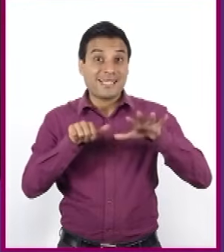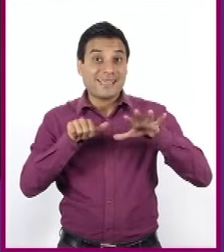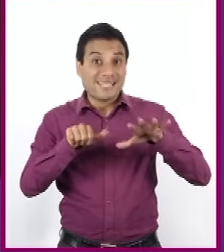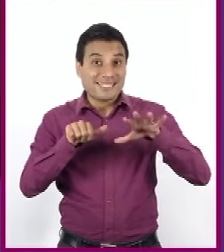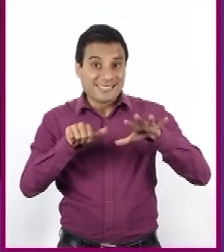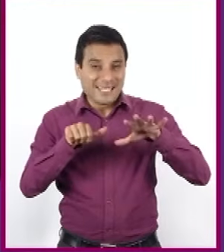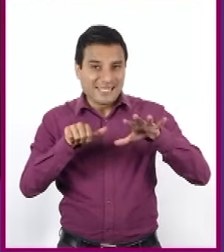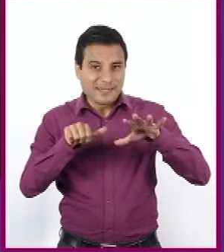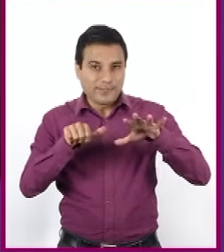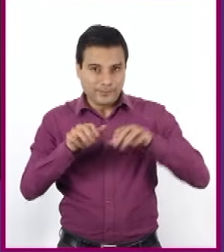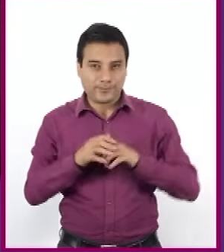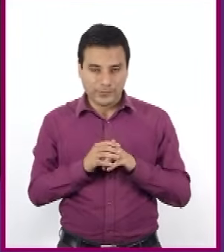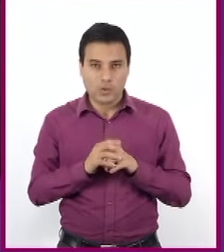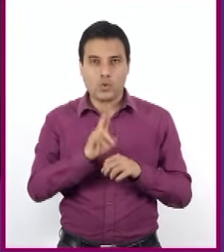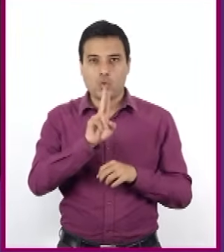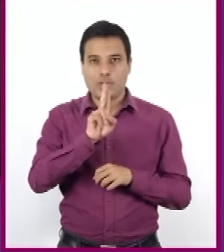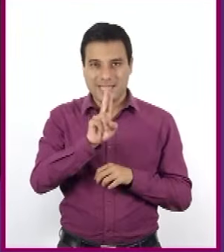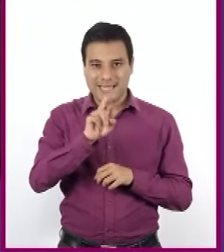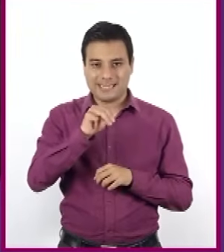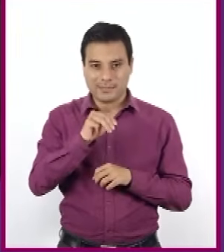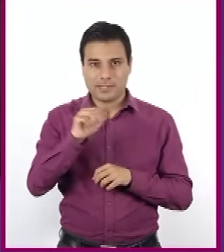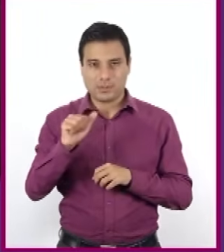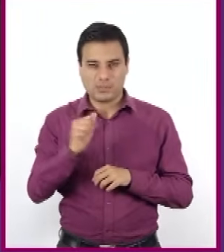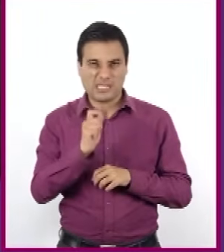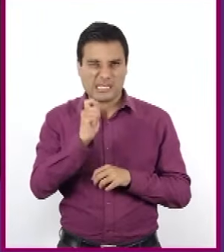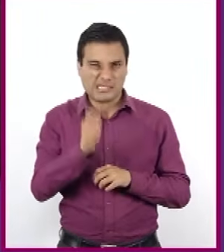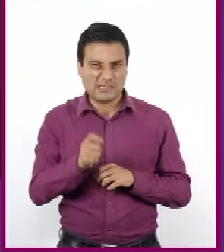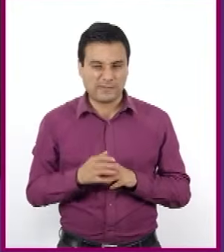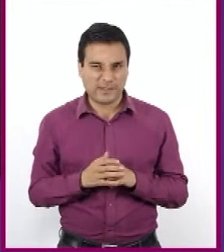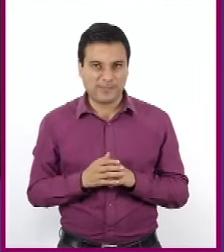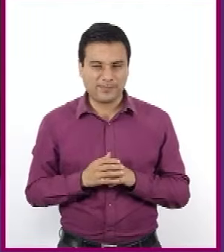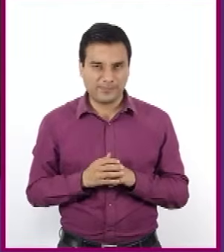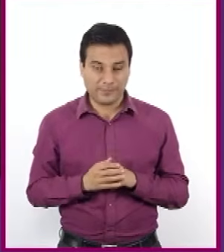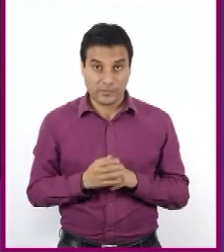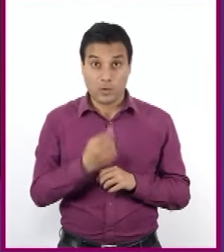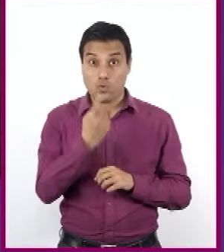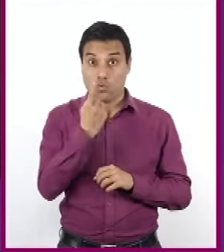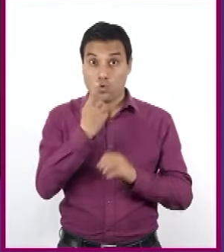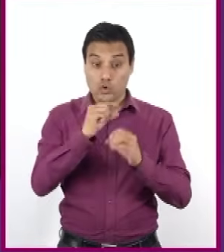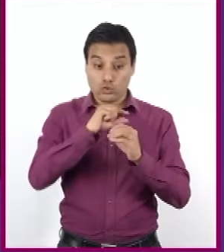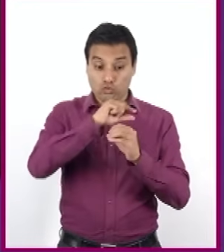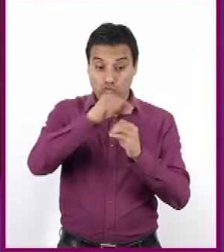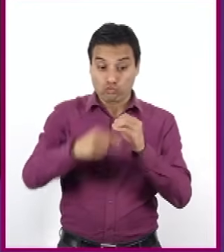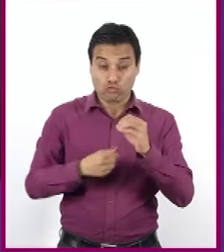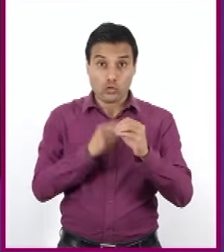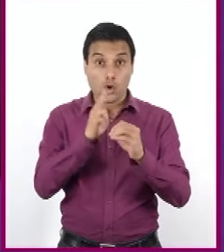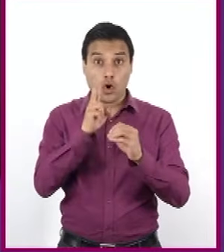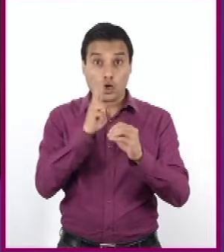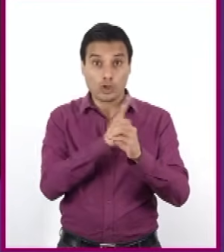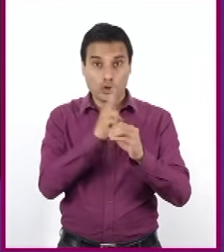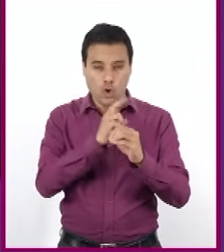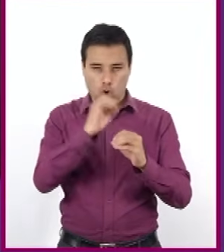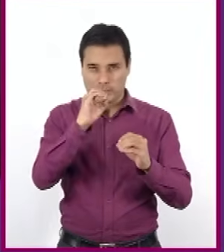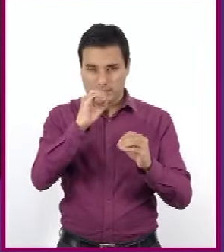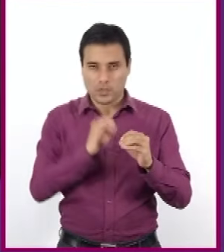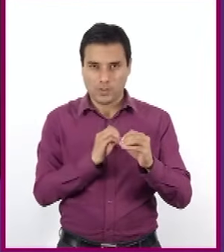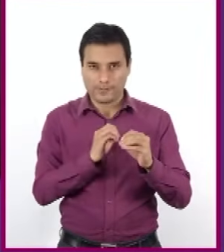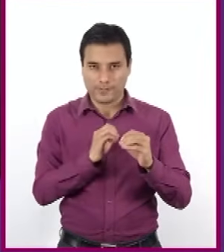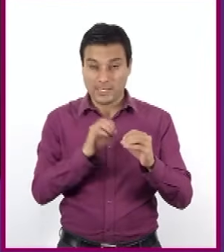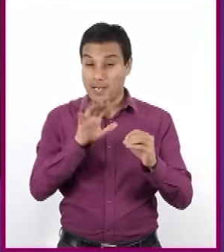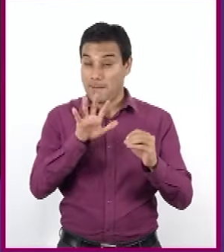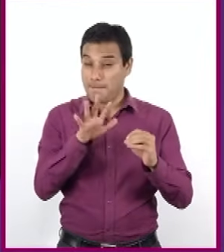masa atómica. Esto significa que la masa de un átomo de elemento oxígeno es